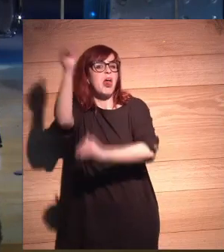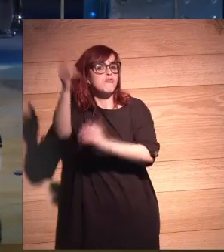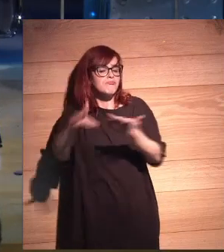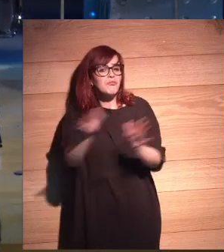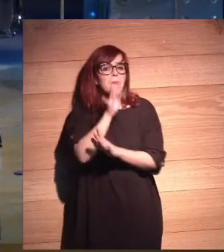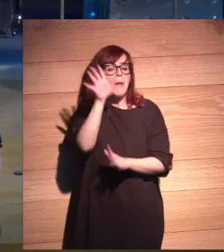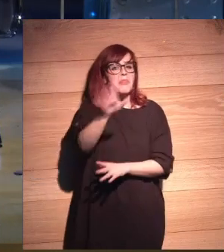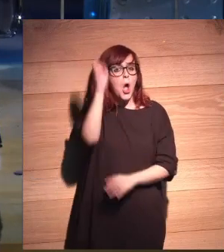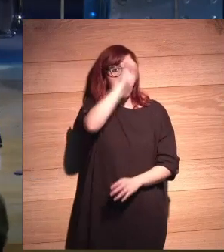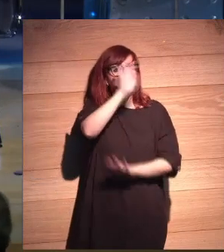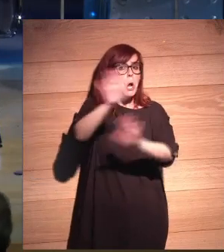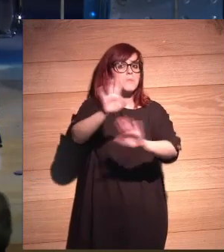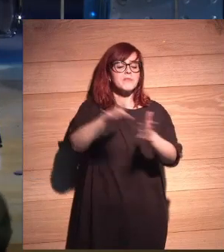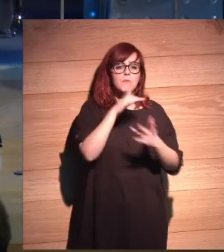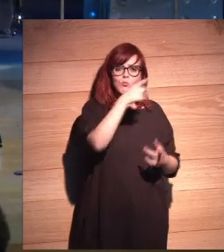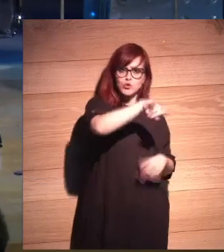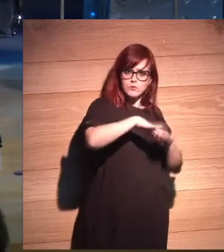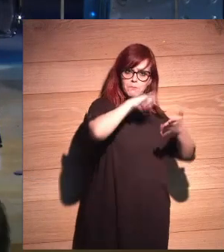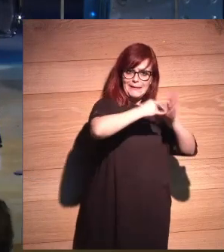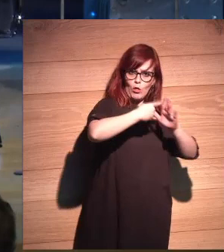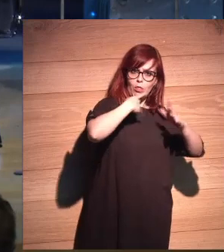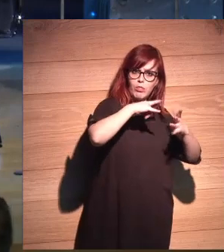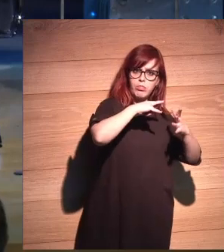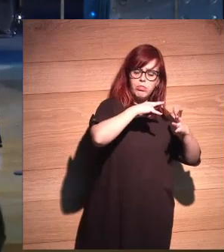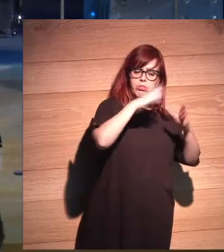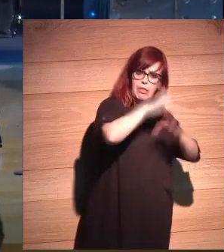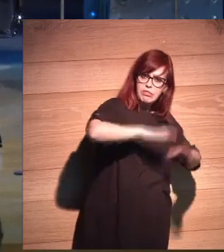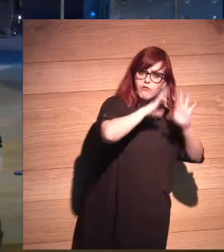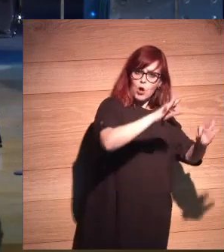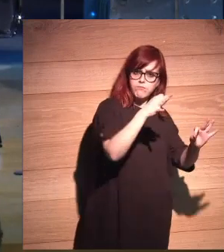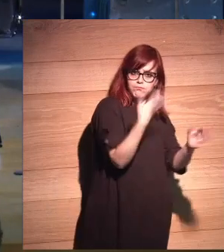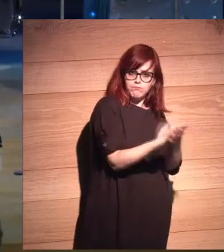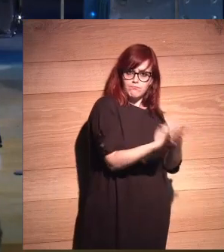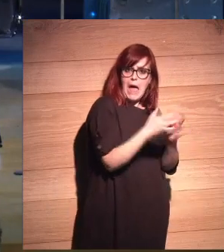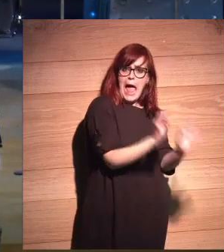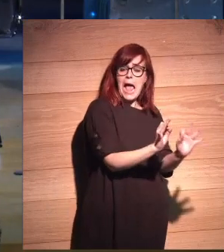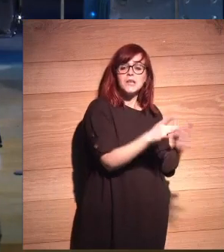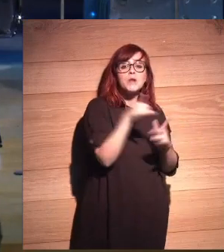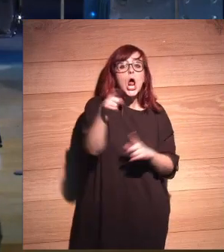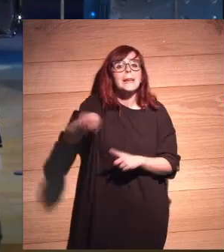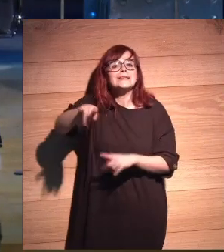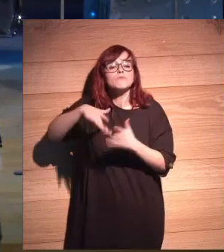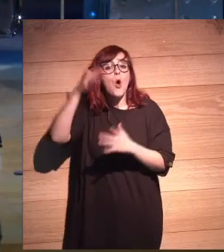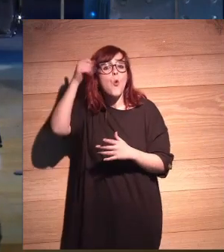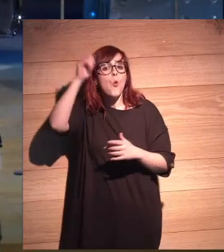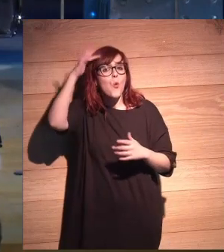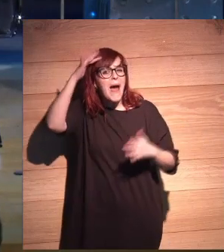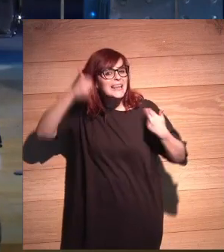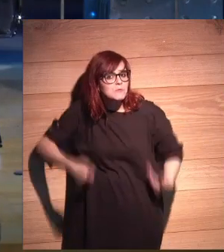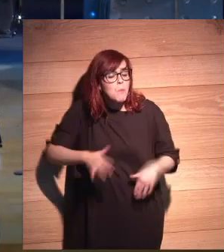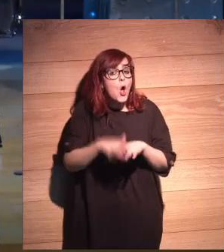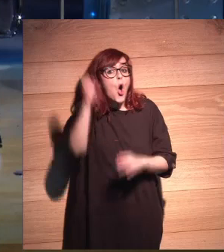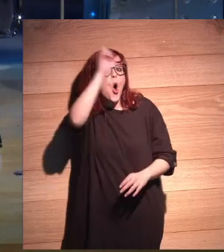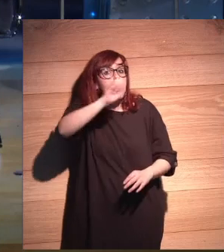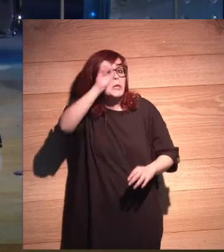opinión, ¿no? Vosotros tenéis como el método científico, todo es mesurable, hay una evidencia científica, en cambio el resto son opiniones, ¿no? Pero claro, tendremos que